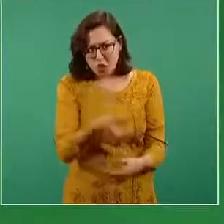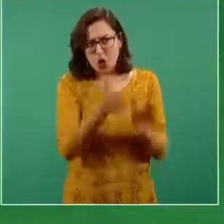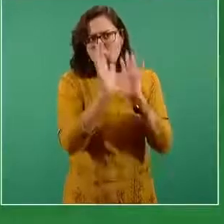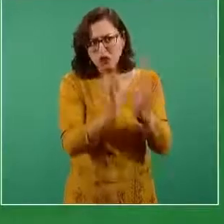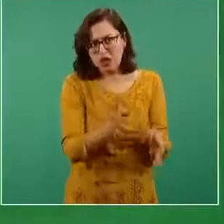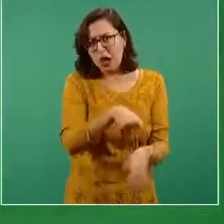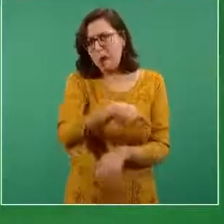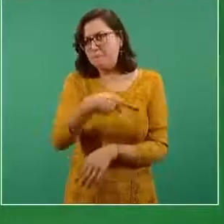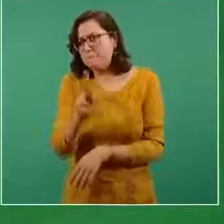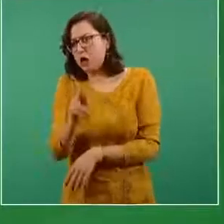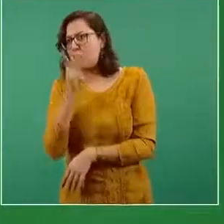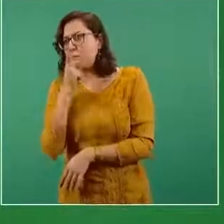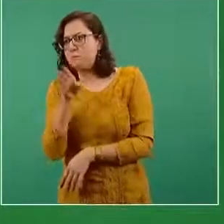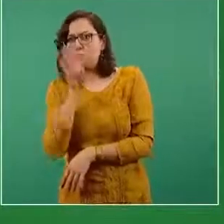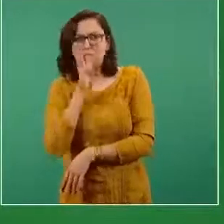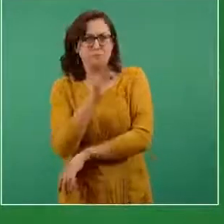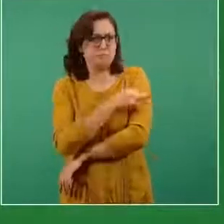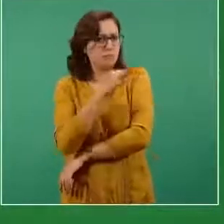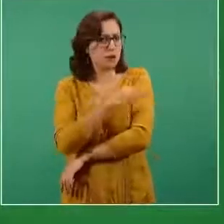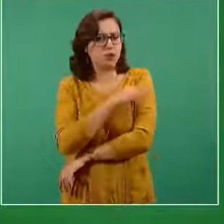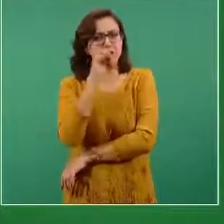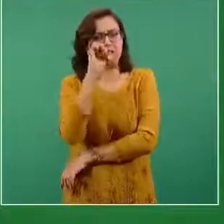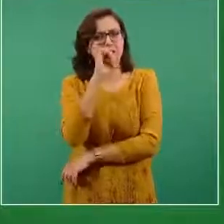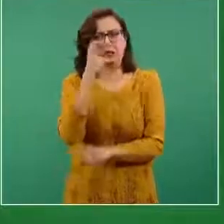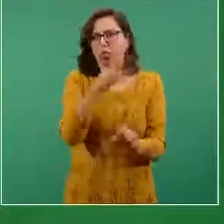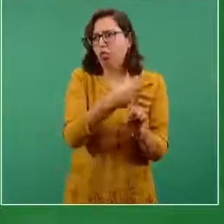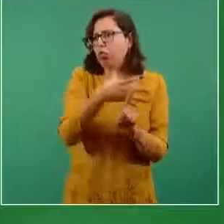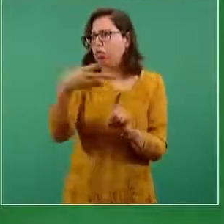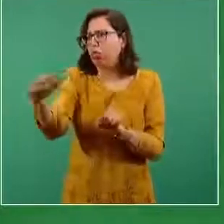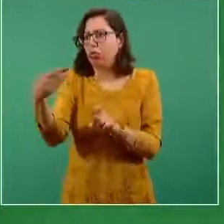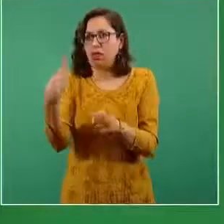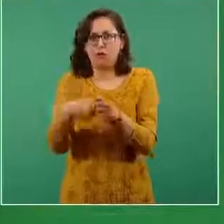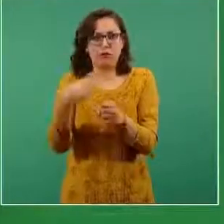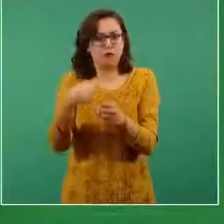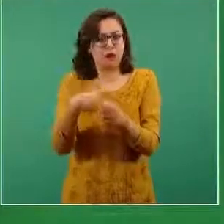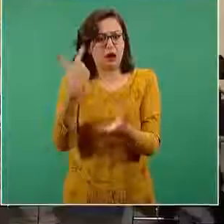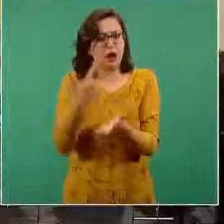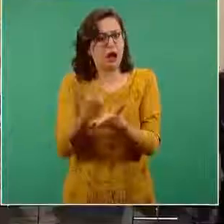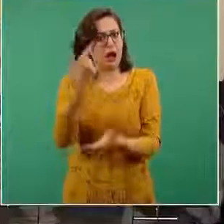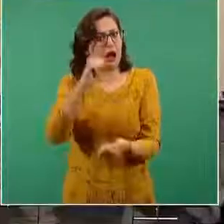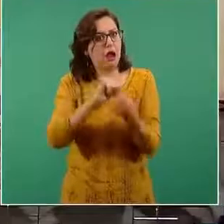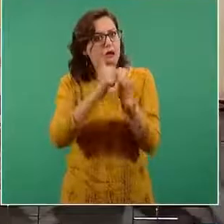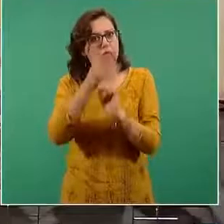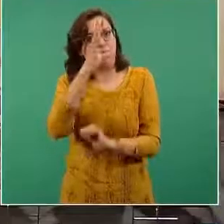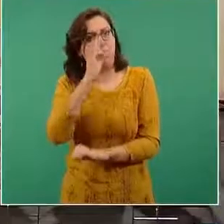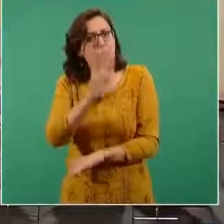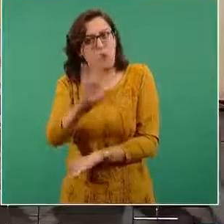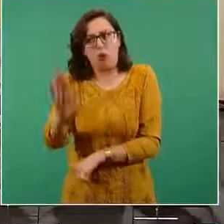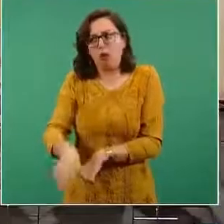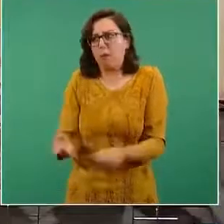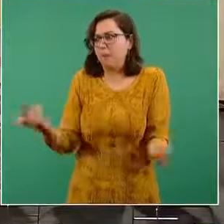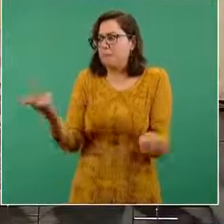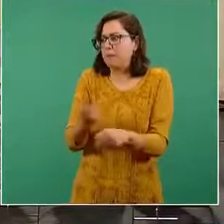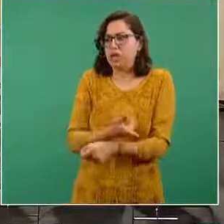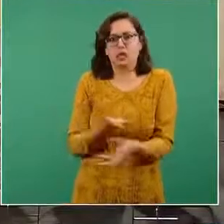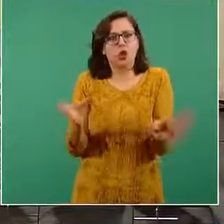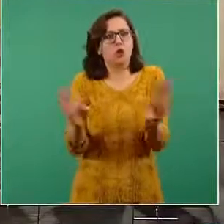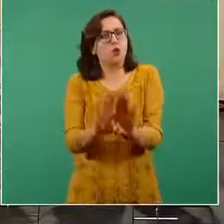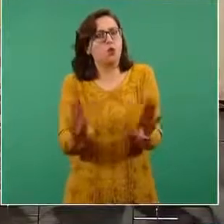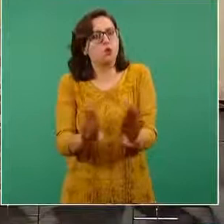van a estar vacunados y eventualmente pueden enfermar gravemente y morir. ¿Cómo van a resolver esta situación?